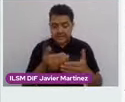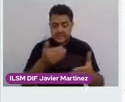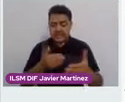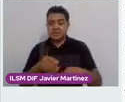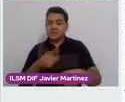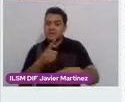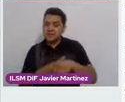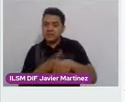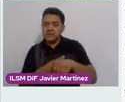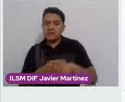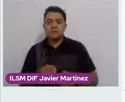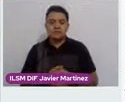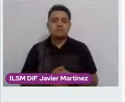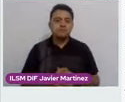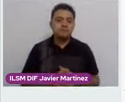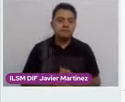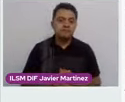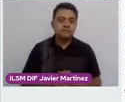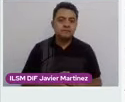Reciente y unilateral.